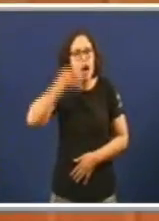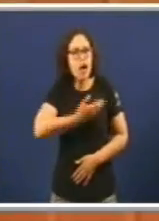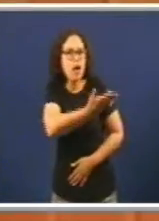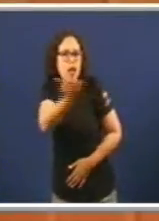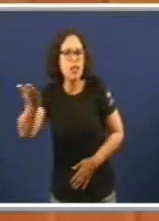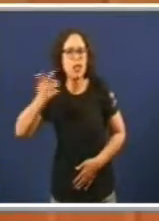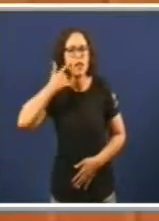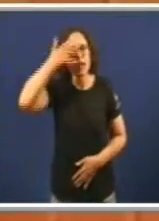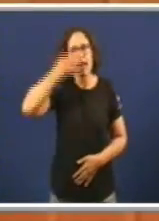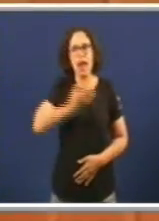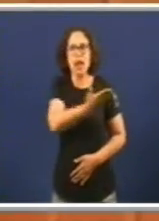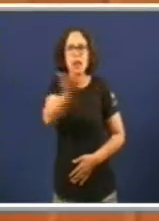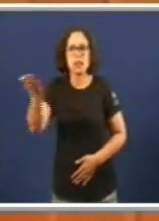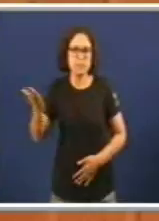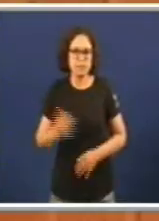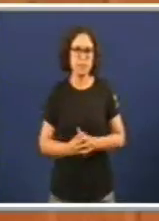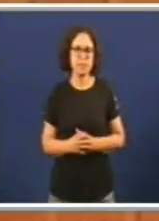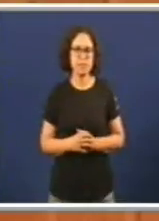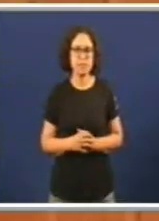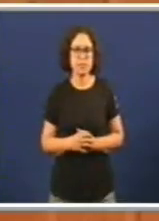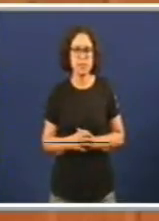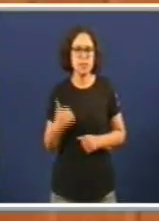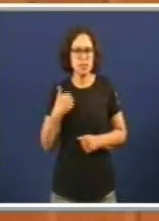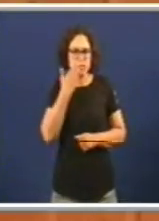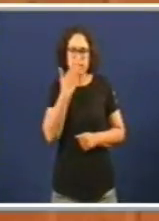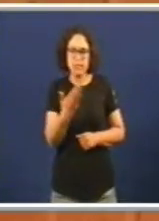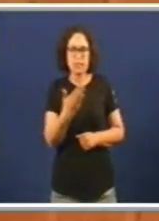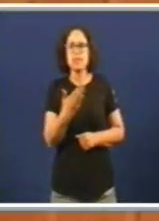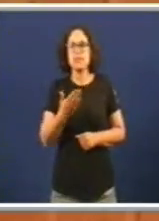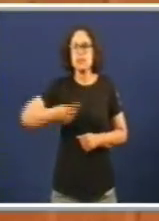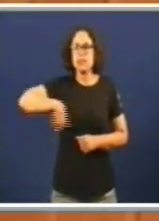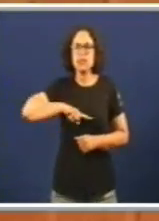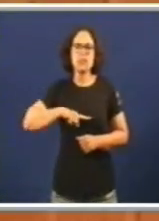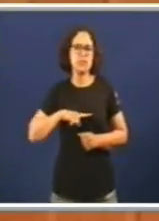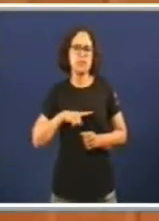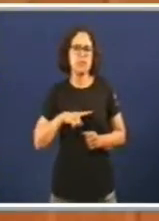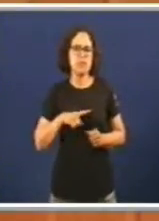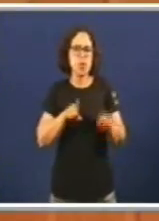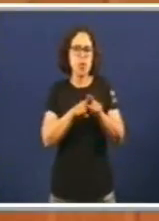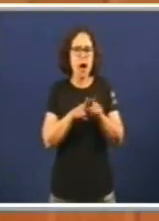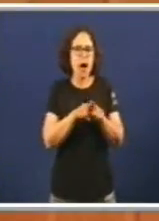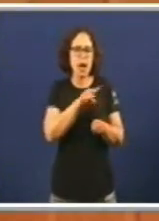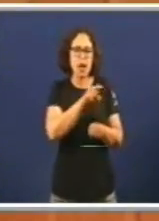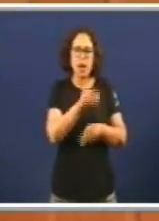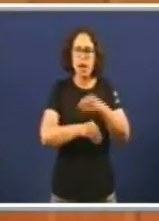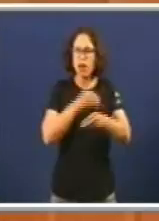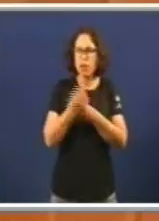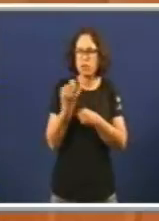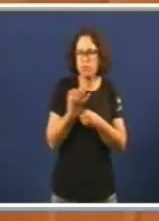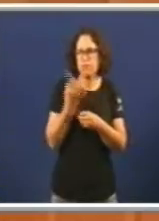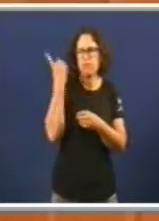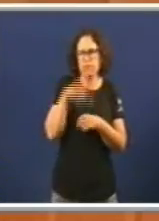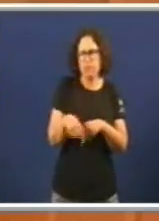A ver quen o cree. E vai ser difícil que acreditemos despois do que fixeron, que foi actuar con premeditación e